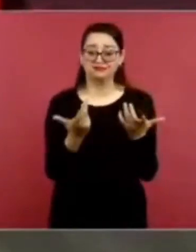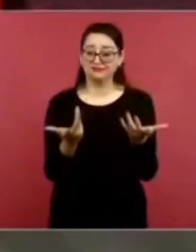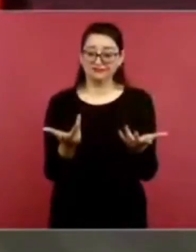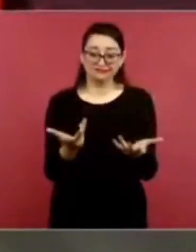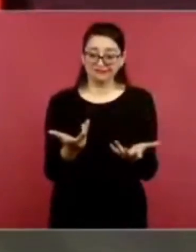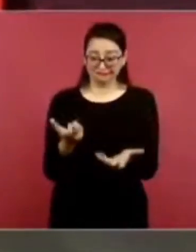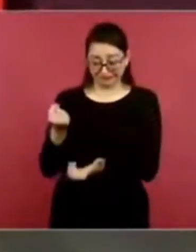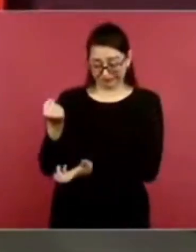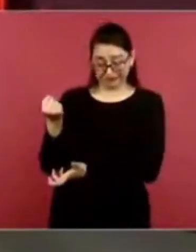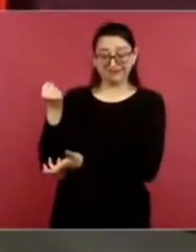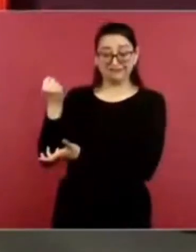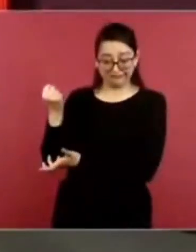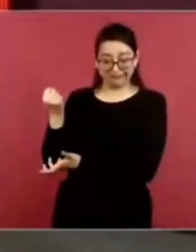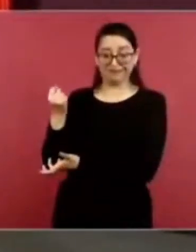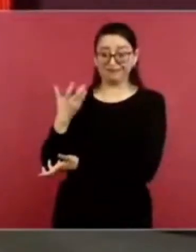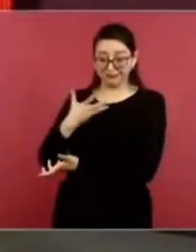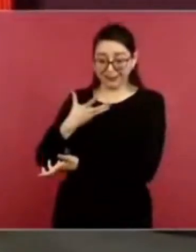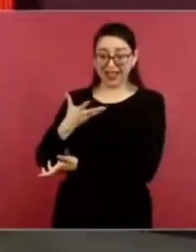porque